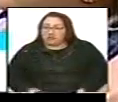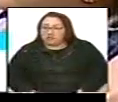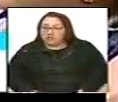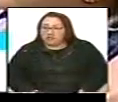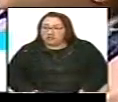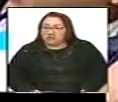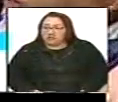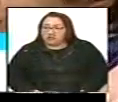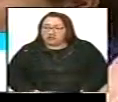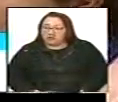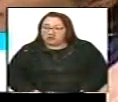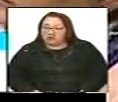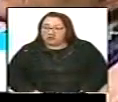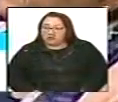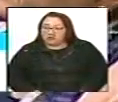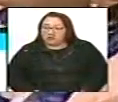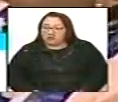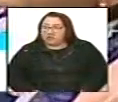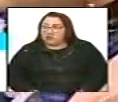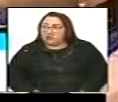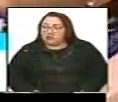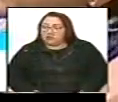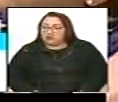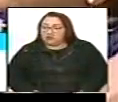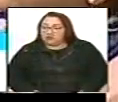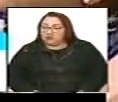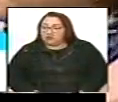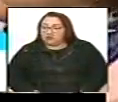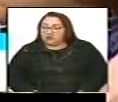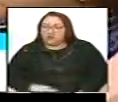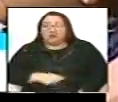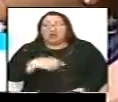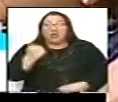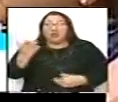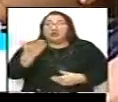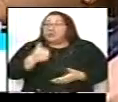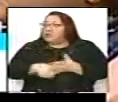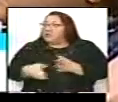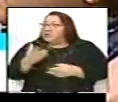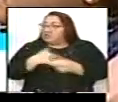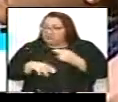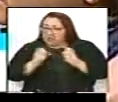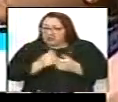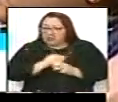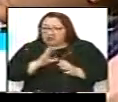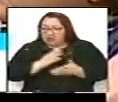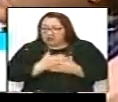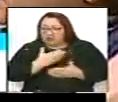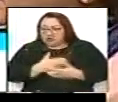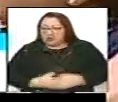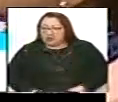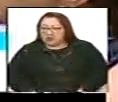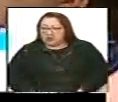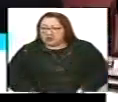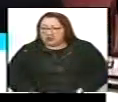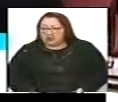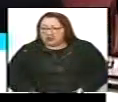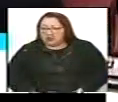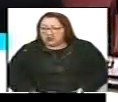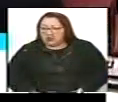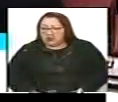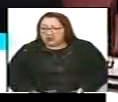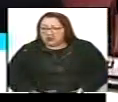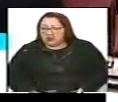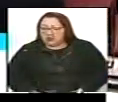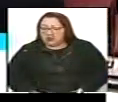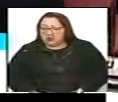contaminó y malogra la solicitud que el señor Pacori ha presentado de que esto reza comisión. Nada más, gracias.